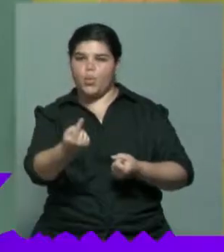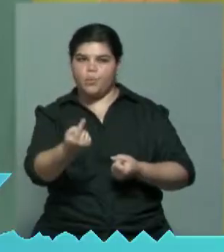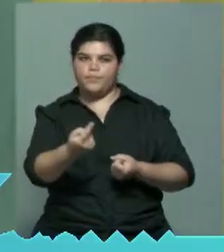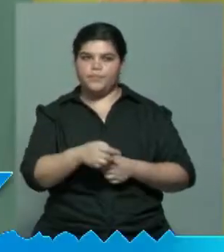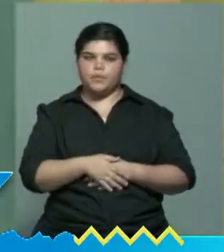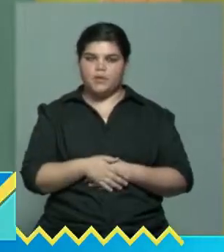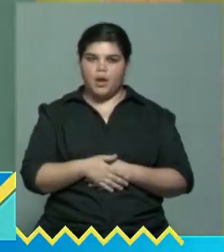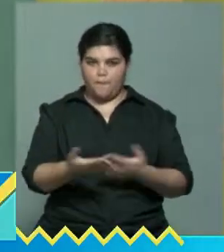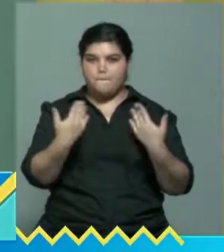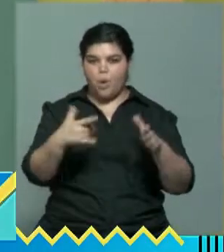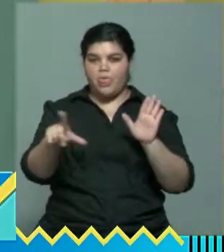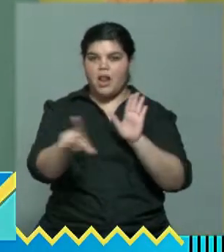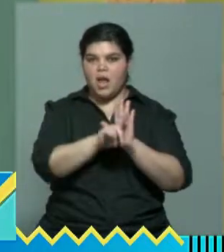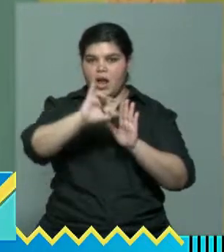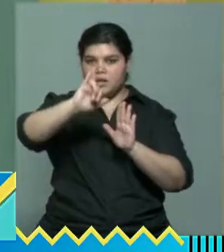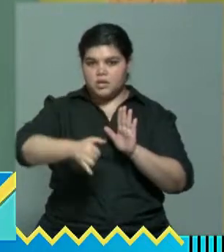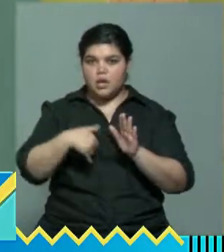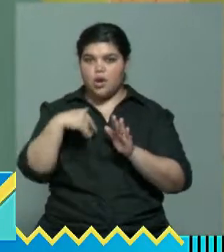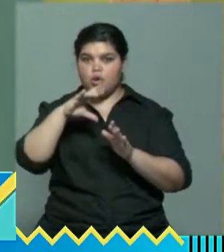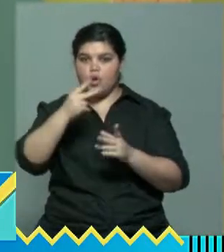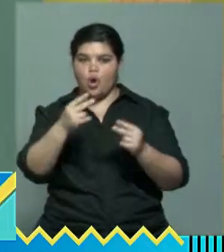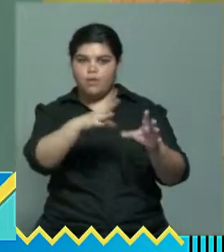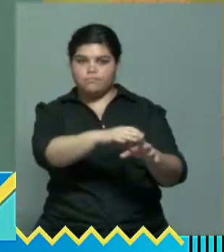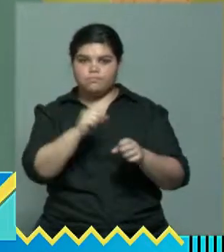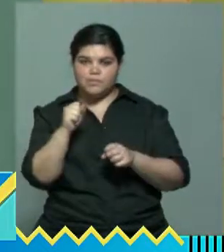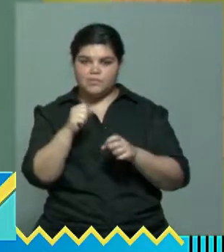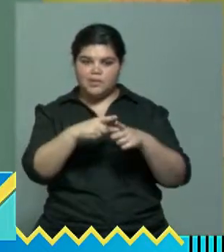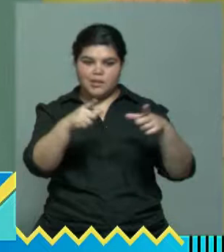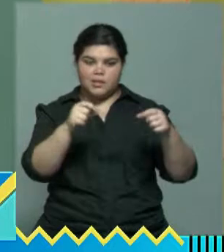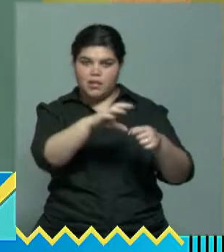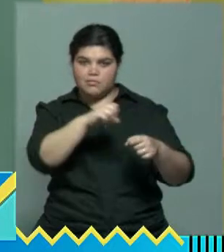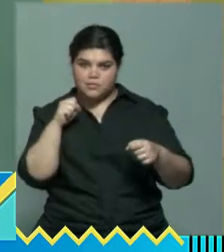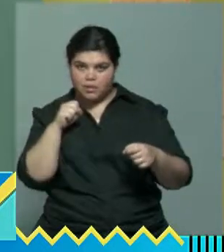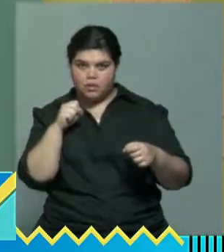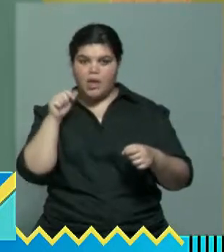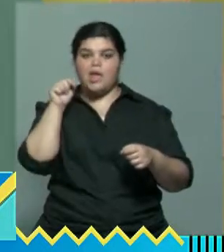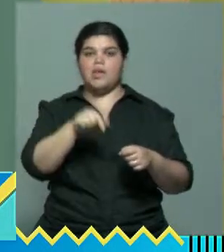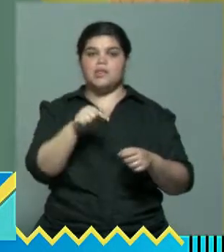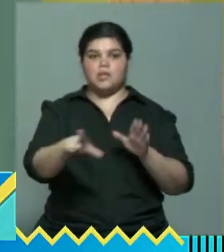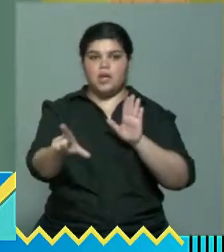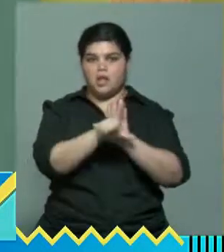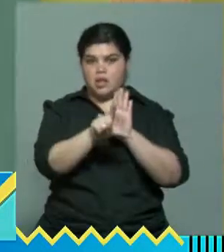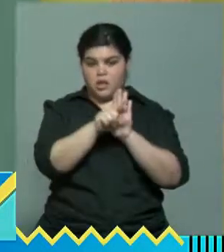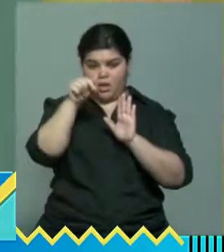justamente, claro, si era legal o no. La retención, justamente una de las cosas que en esta ley